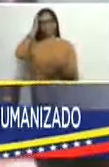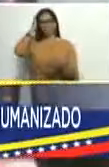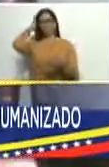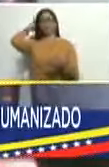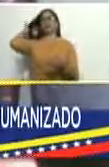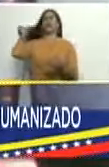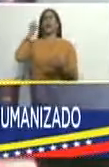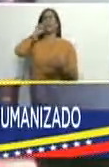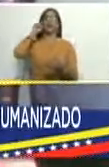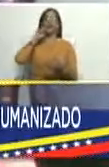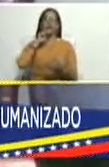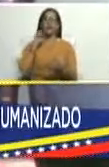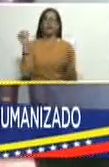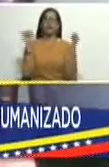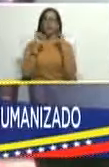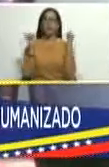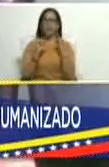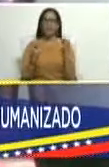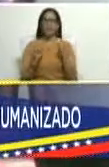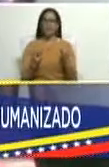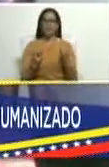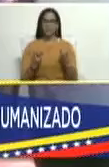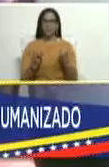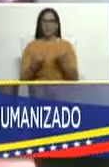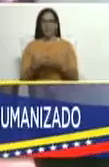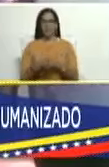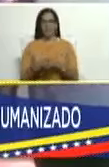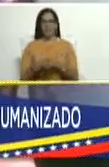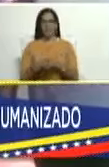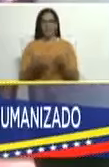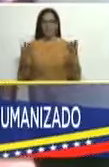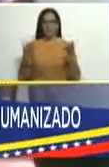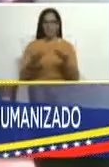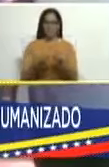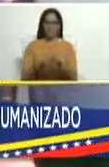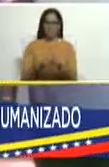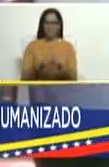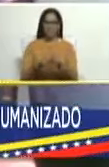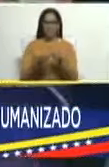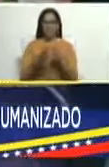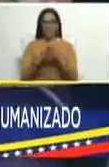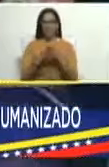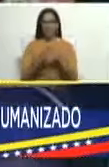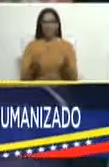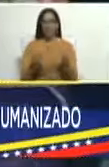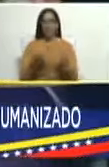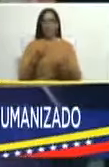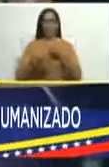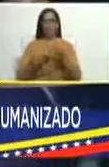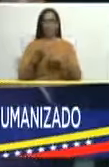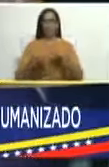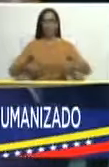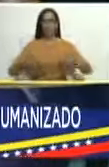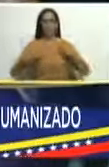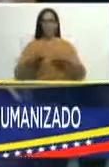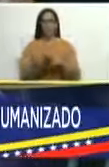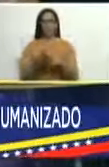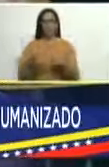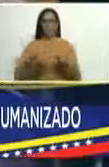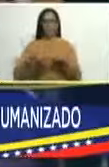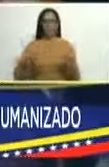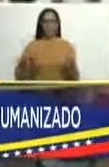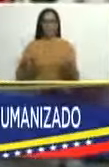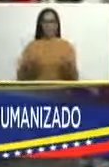embarazo feliz y con término pues de acompañamiento de todas las que hacemos vida en cada uno de los